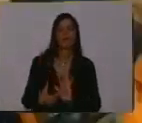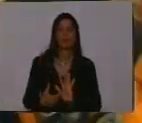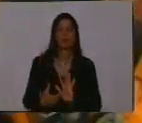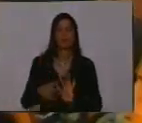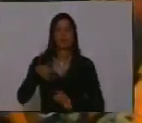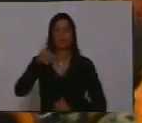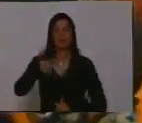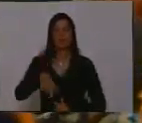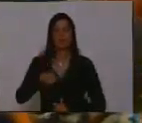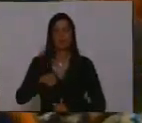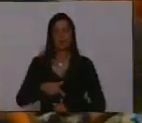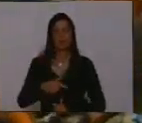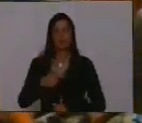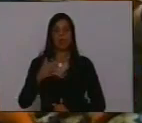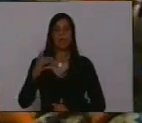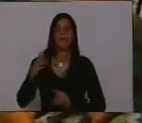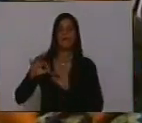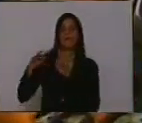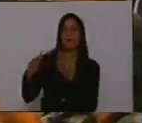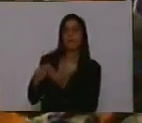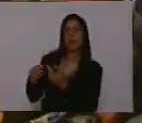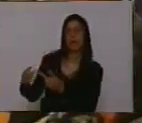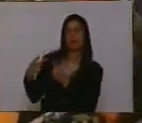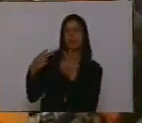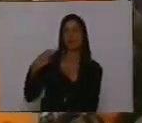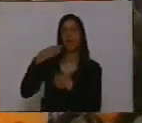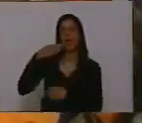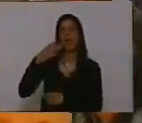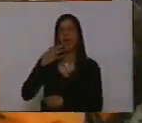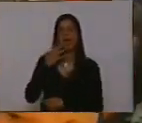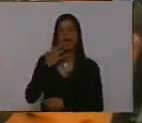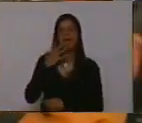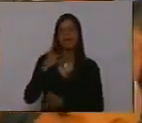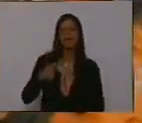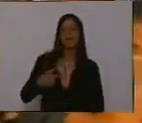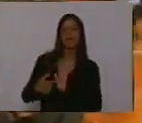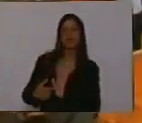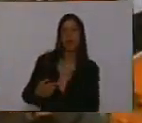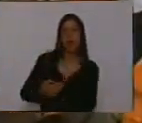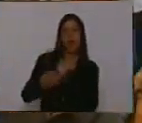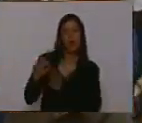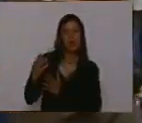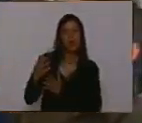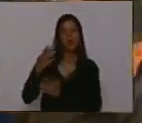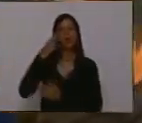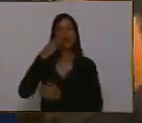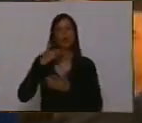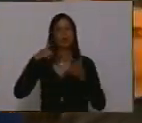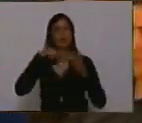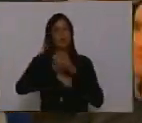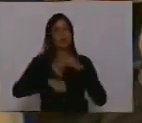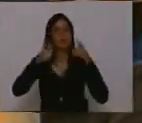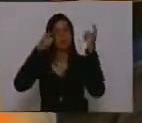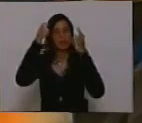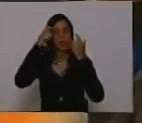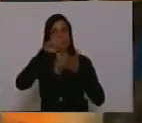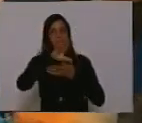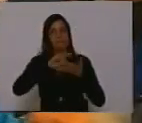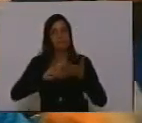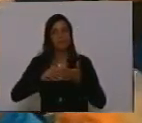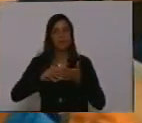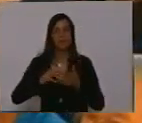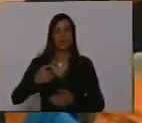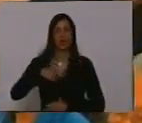dando ejemplo a su familia y siendo ejemplo bolivariano, siendo ejemplo chavista, de que no